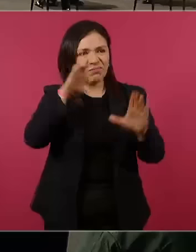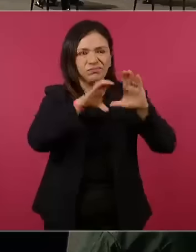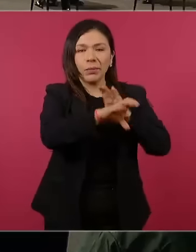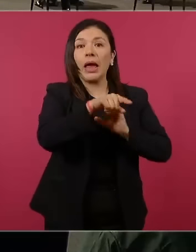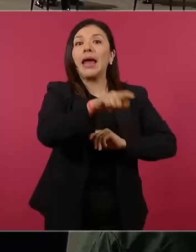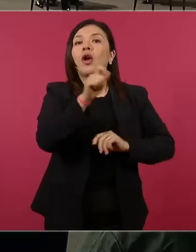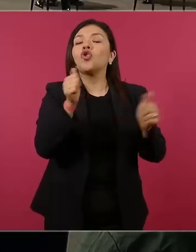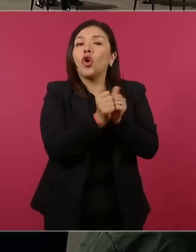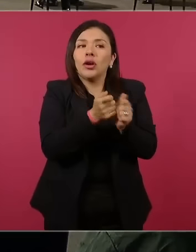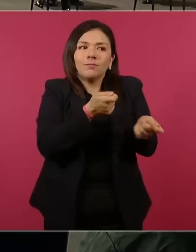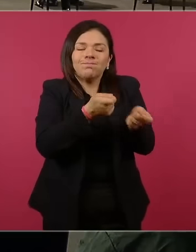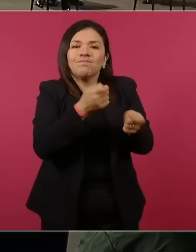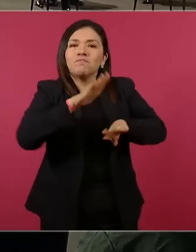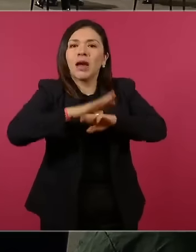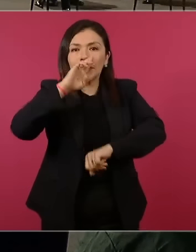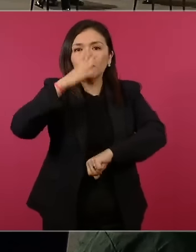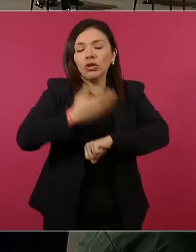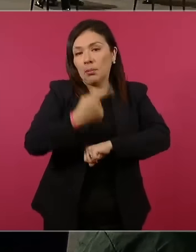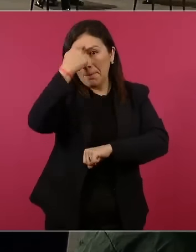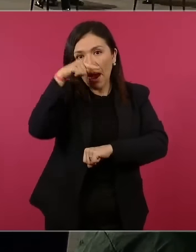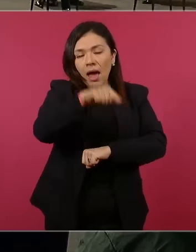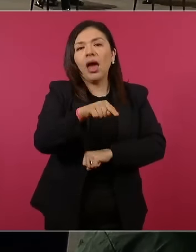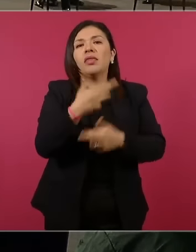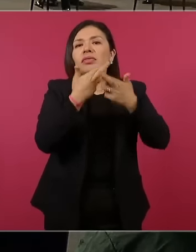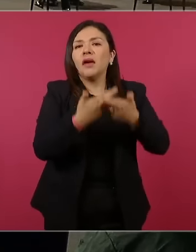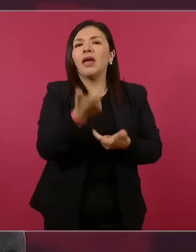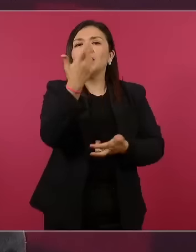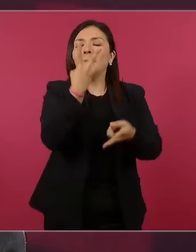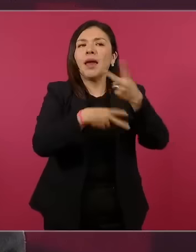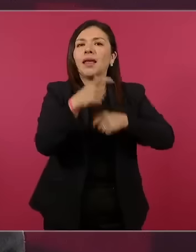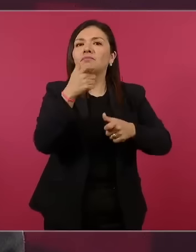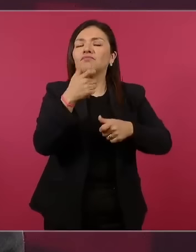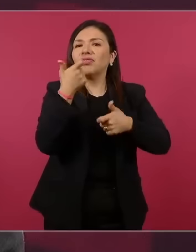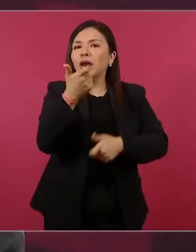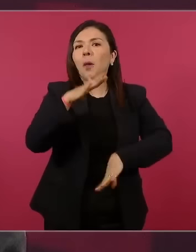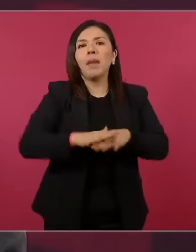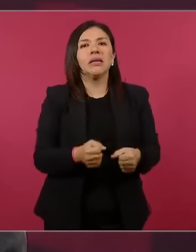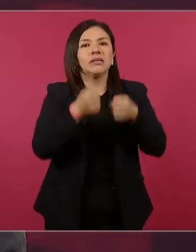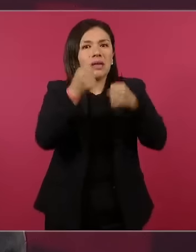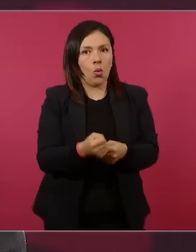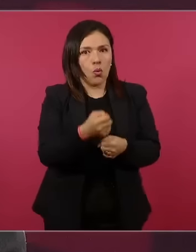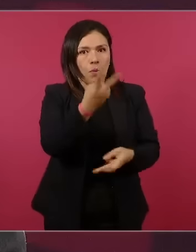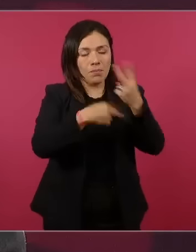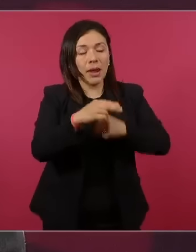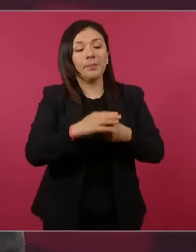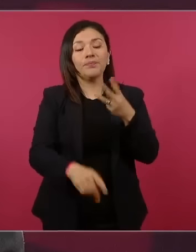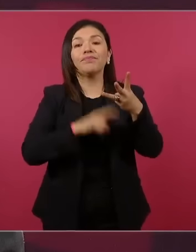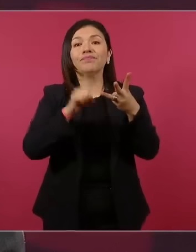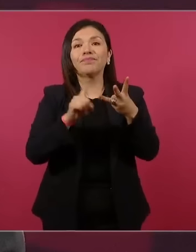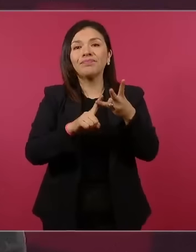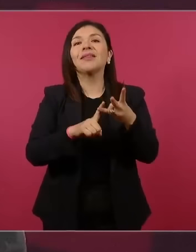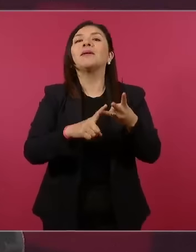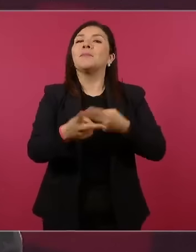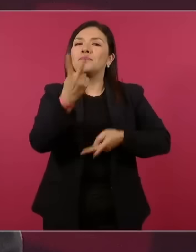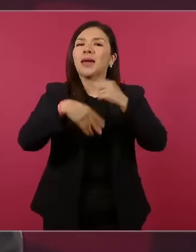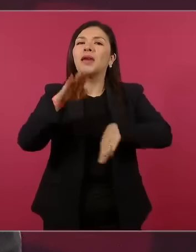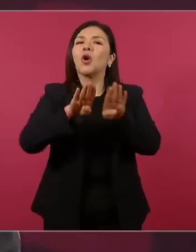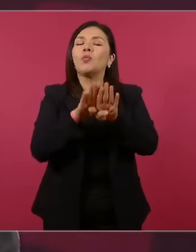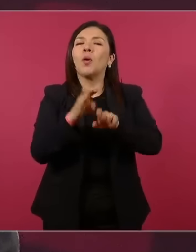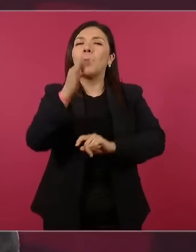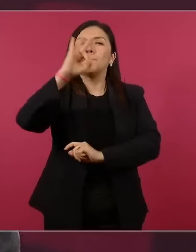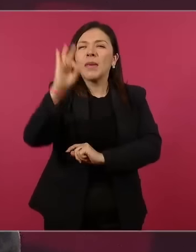suficientemente responsable para tener un capital asegurado; y por último también generar rendimientos que son